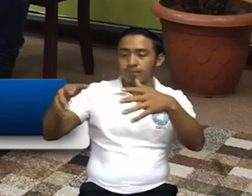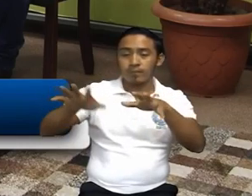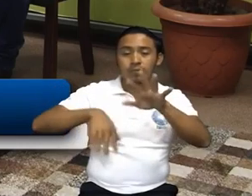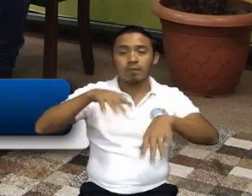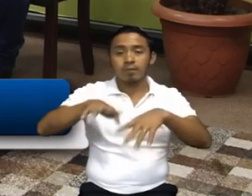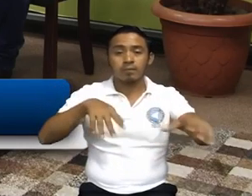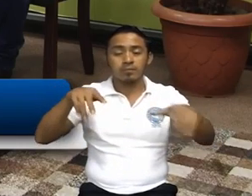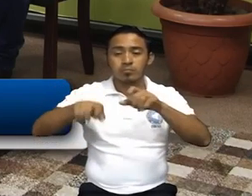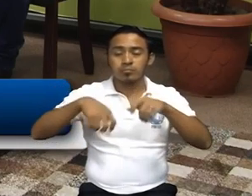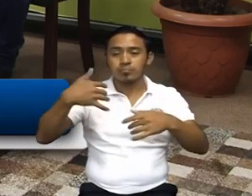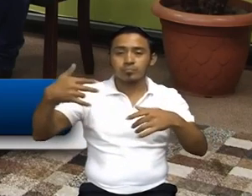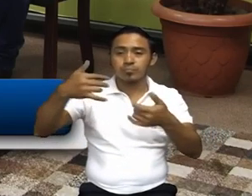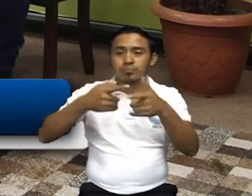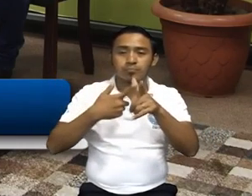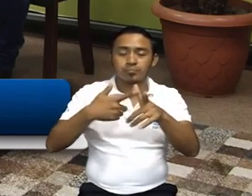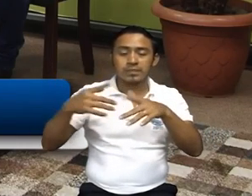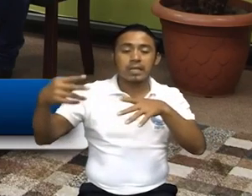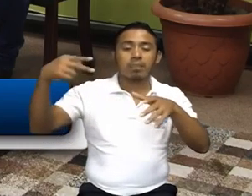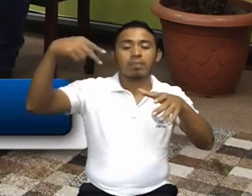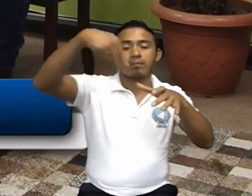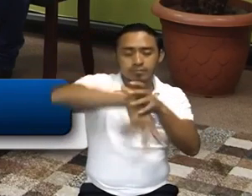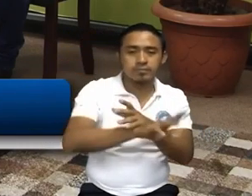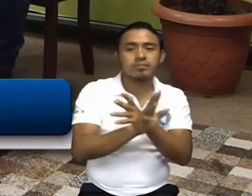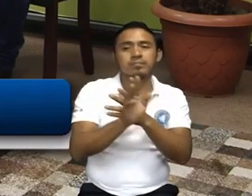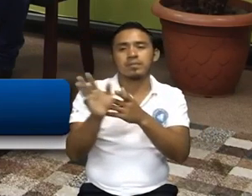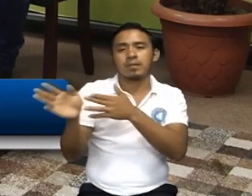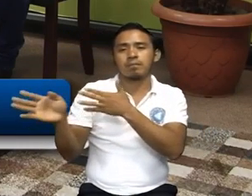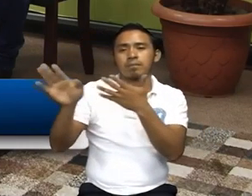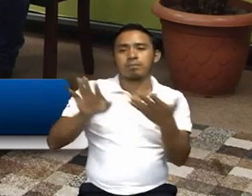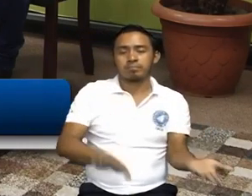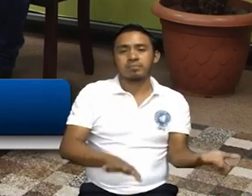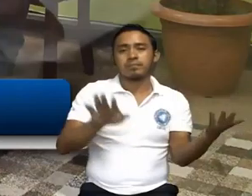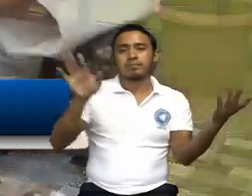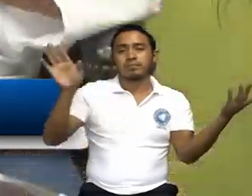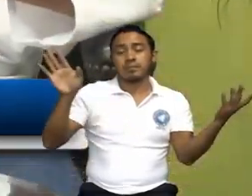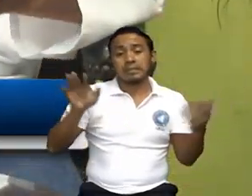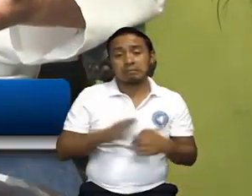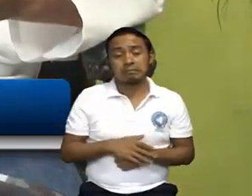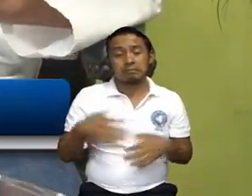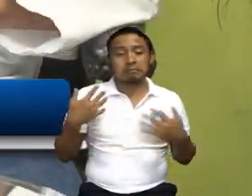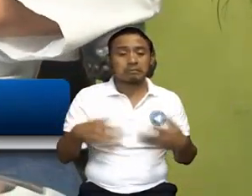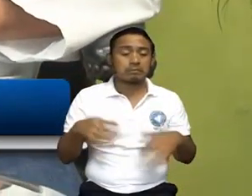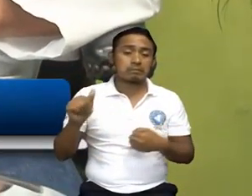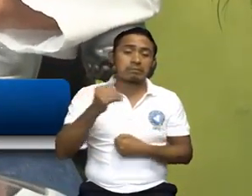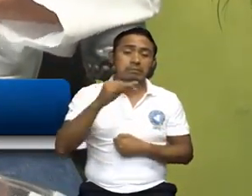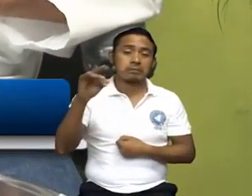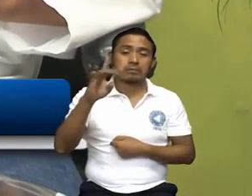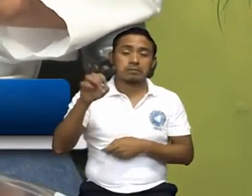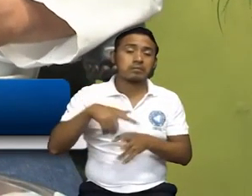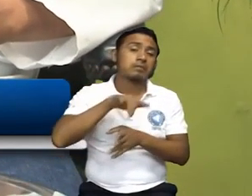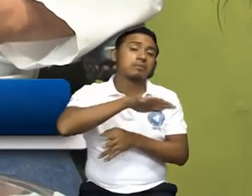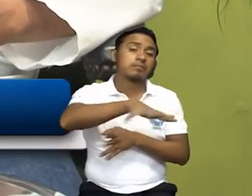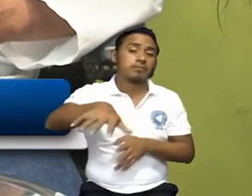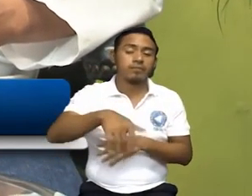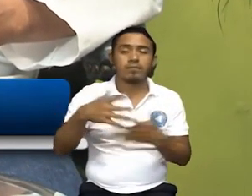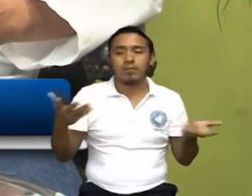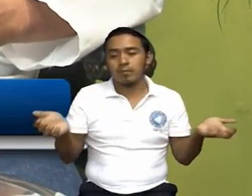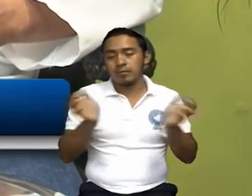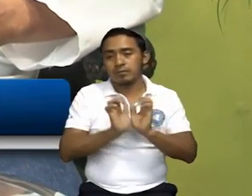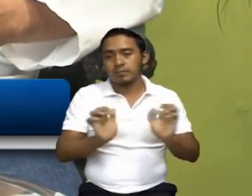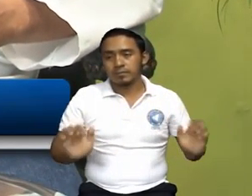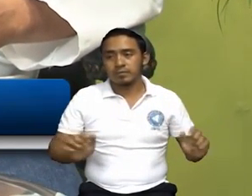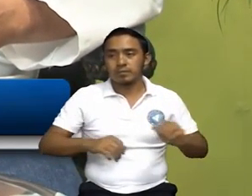pelota, se fueron en el pozo y murieron. Un accidente, sea un accidente en el campo. Hay otros accidentes, por ejemplo, niños en